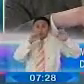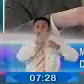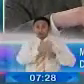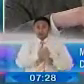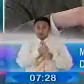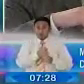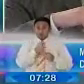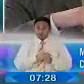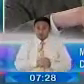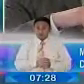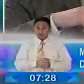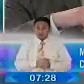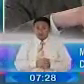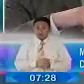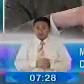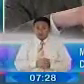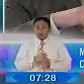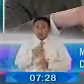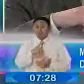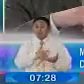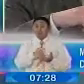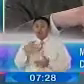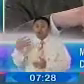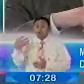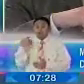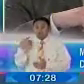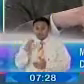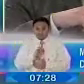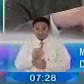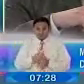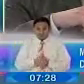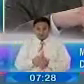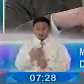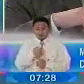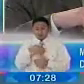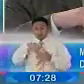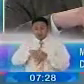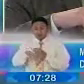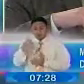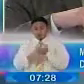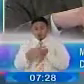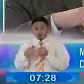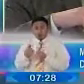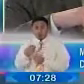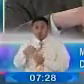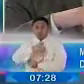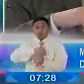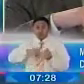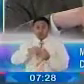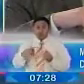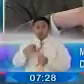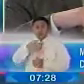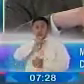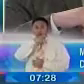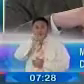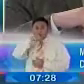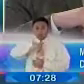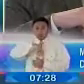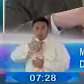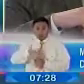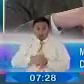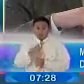seguros una acción para evitar que se paguen esas pólizas. Nosotros intervenimos en el juicio de lavado de activos que se lleva en Puerto Viejo para